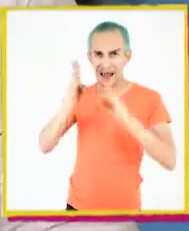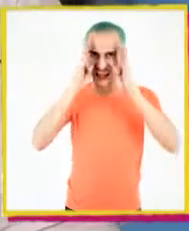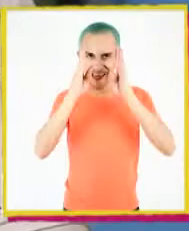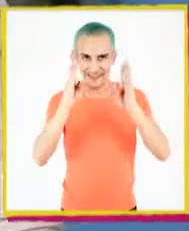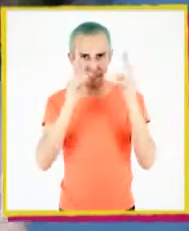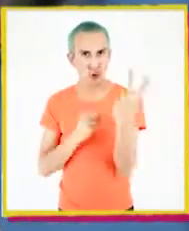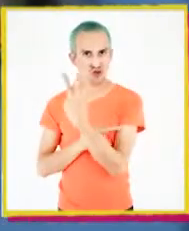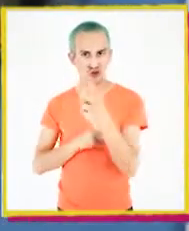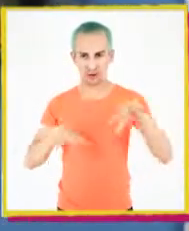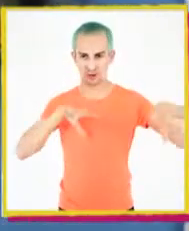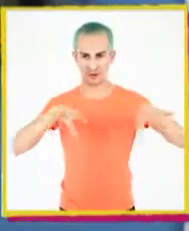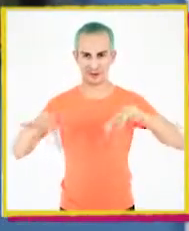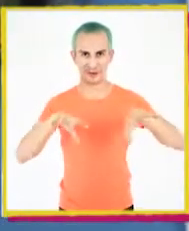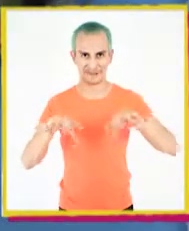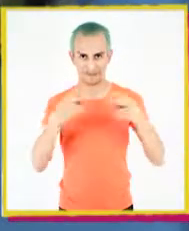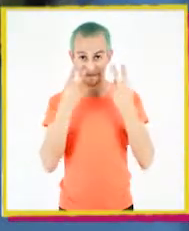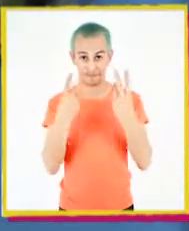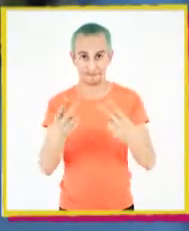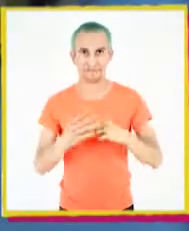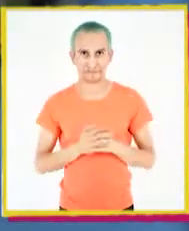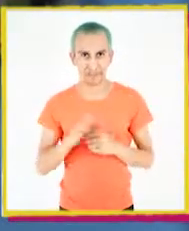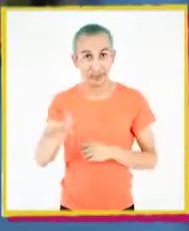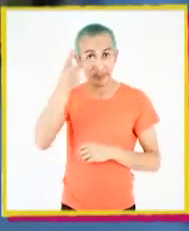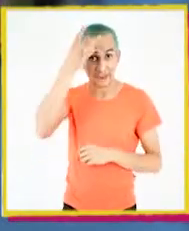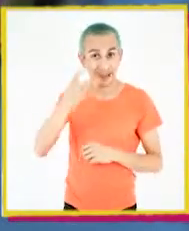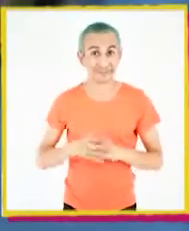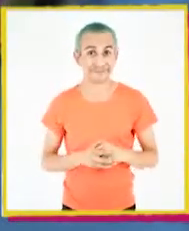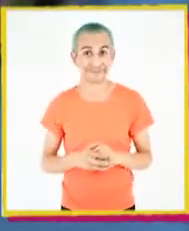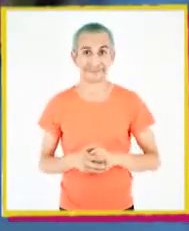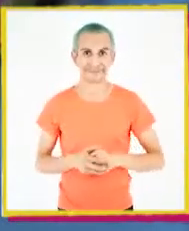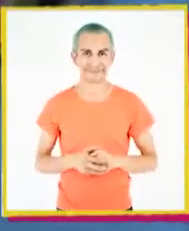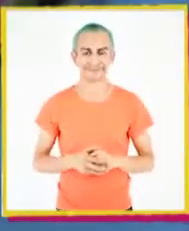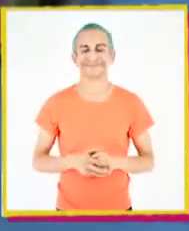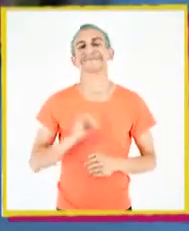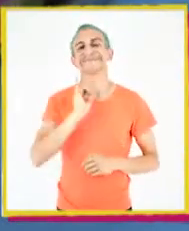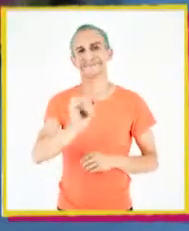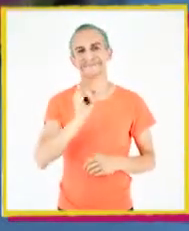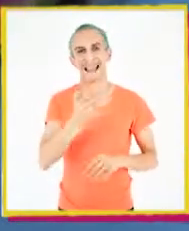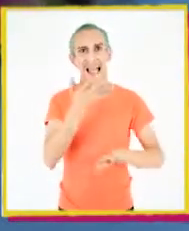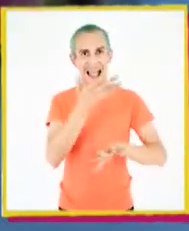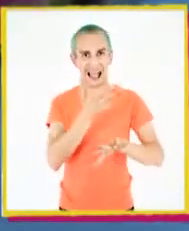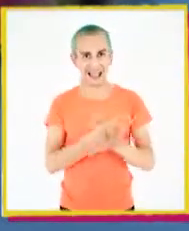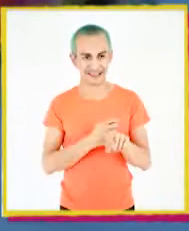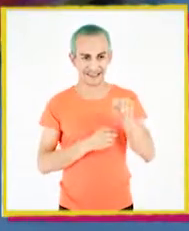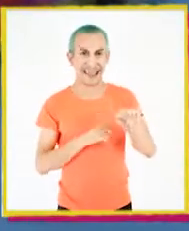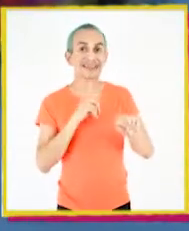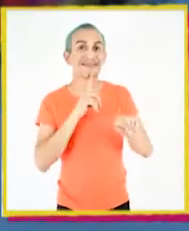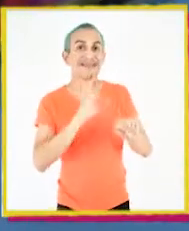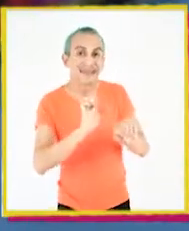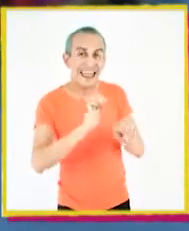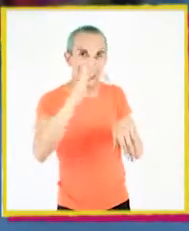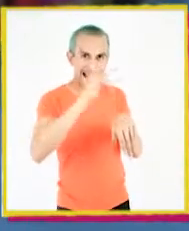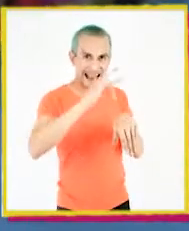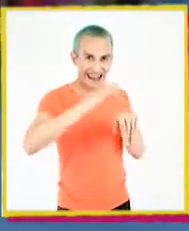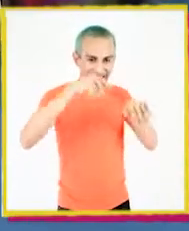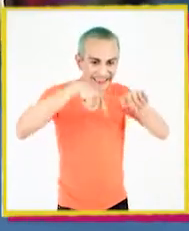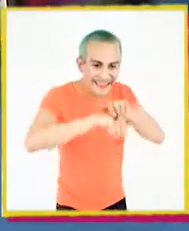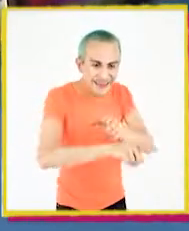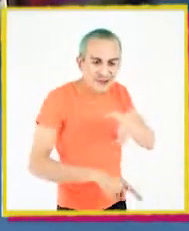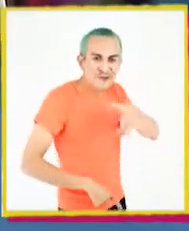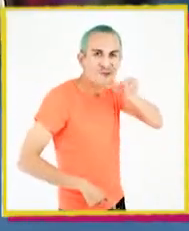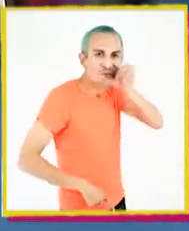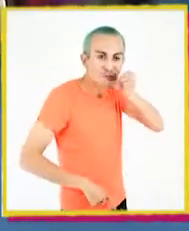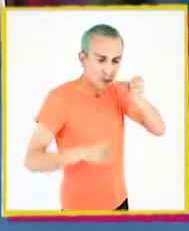observen atentamente estos dos cuerpos. ¿Los identificaron? Claro, tenemos el té caliente que está dentro de la